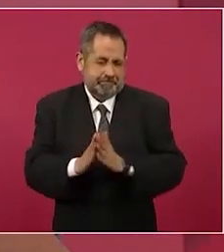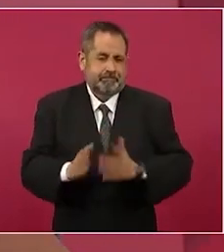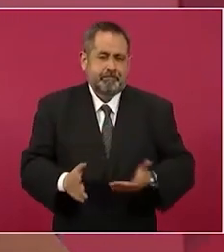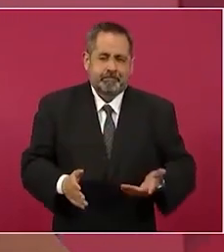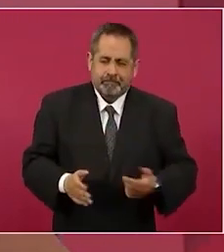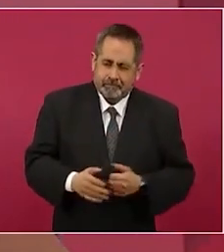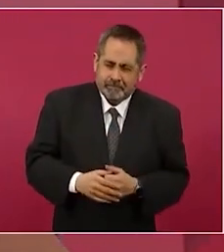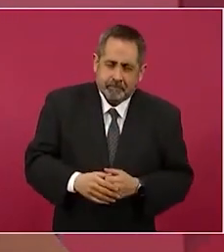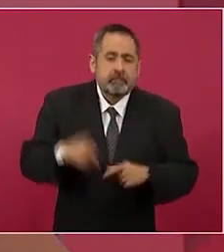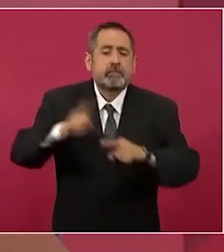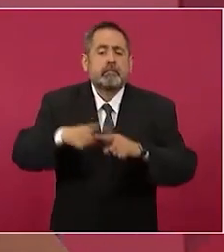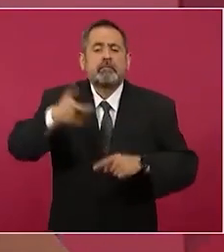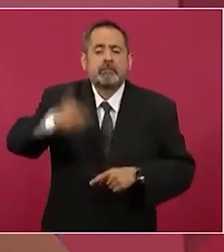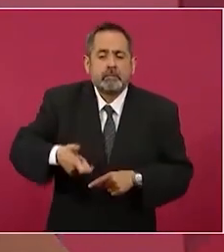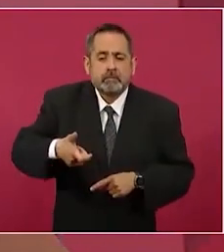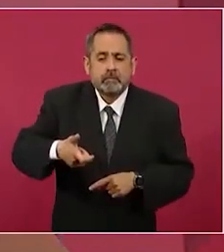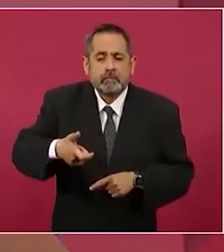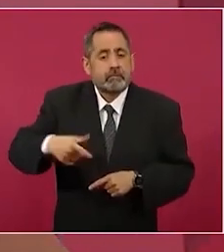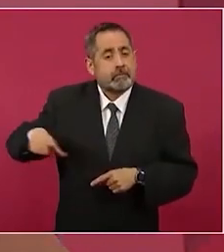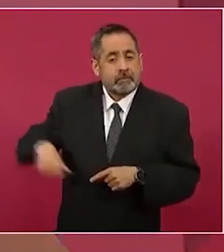Pues eso con cargo al erario.